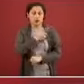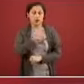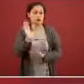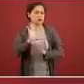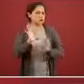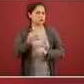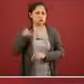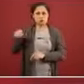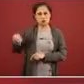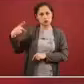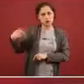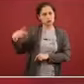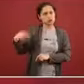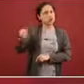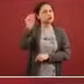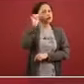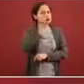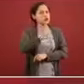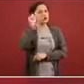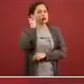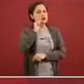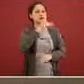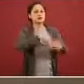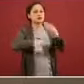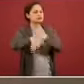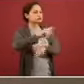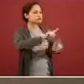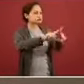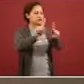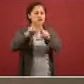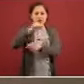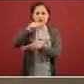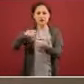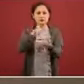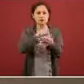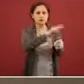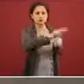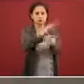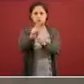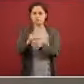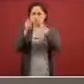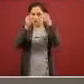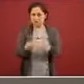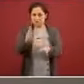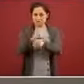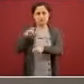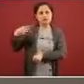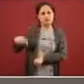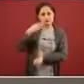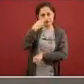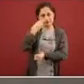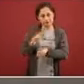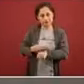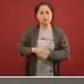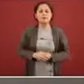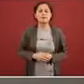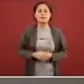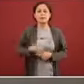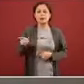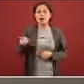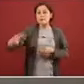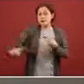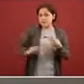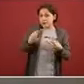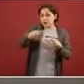asistencia para garantizar la seguridad ciudadana. Por favor. Los insumos, justo lo mismo,